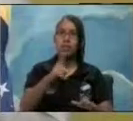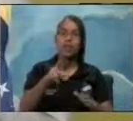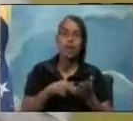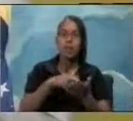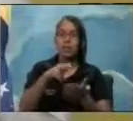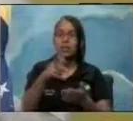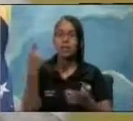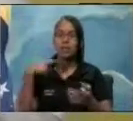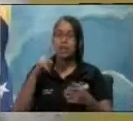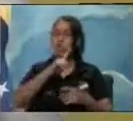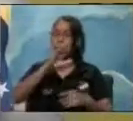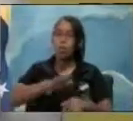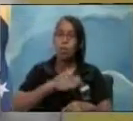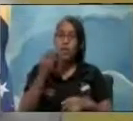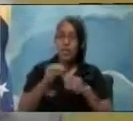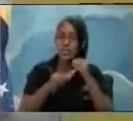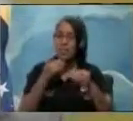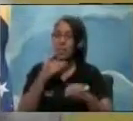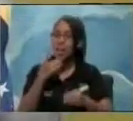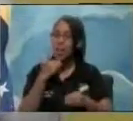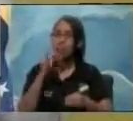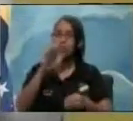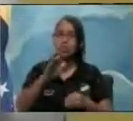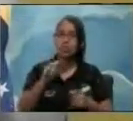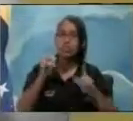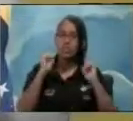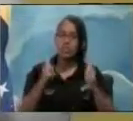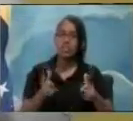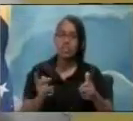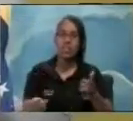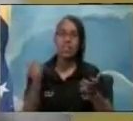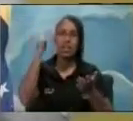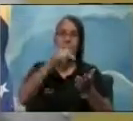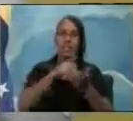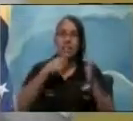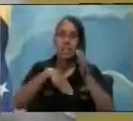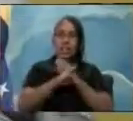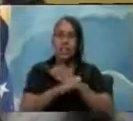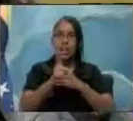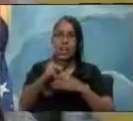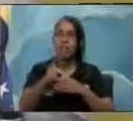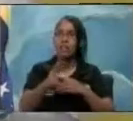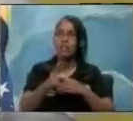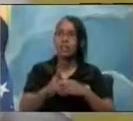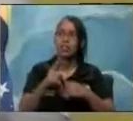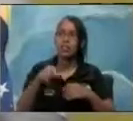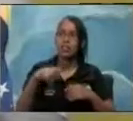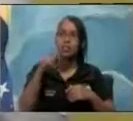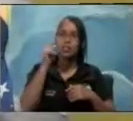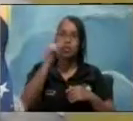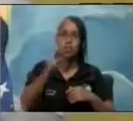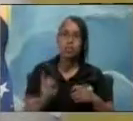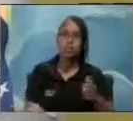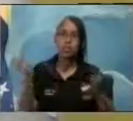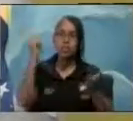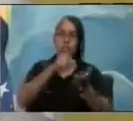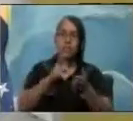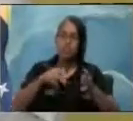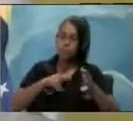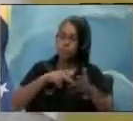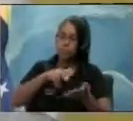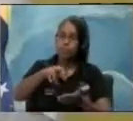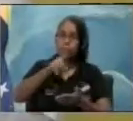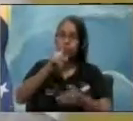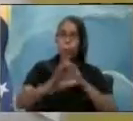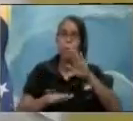alguna imposibilidad, el Señor te está ordenando en este momento, levántate y anda. Cuando tú te levantas y andas, tus